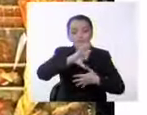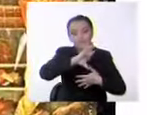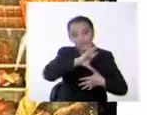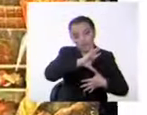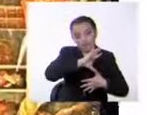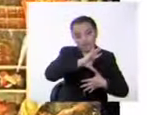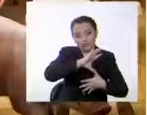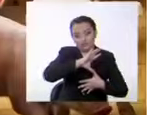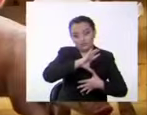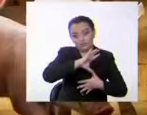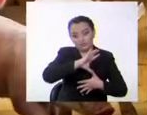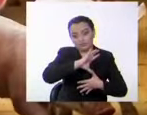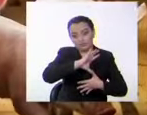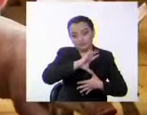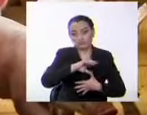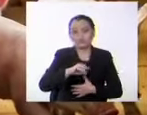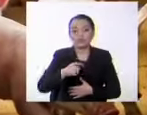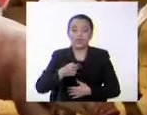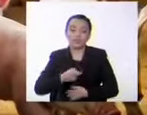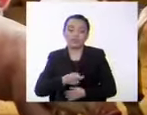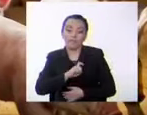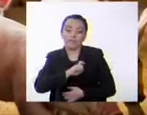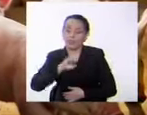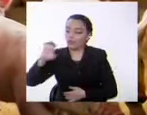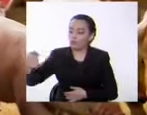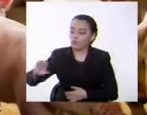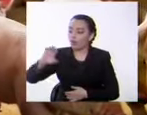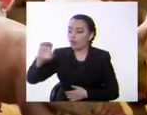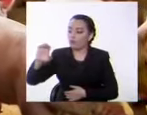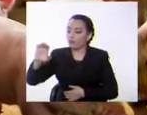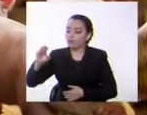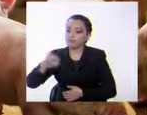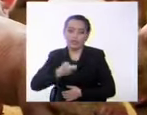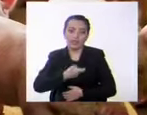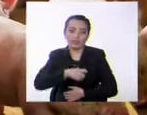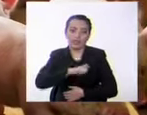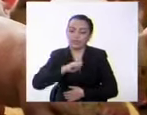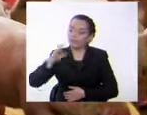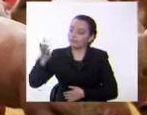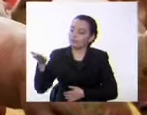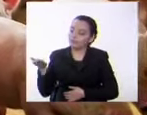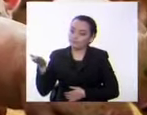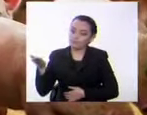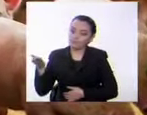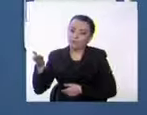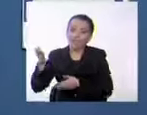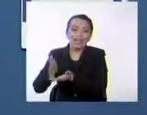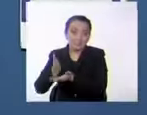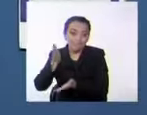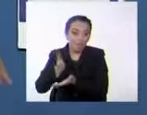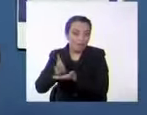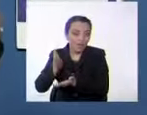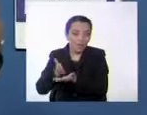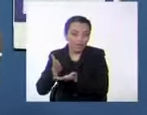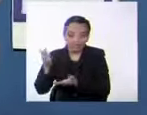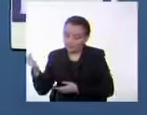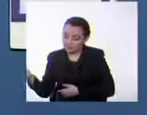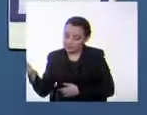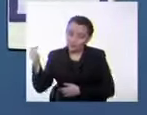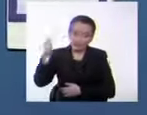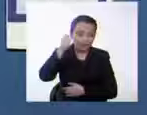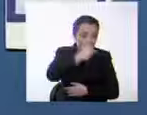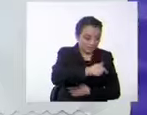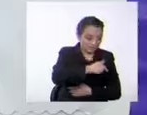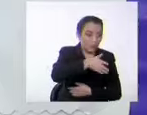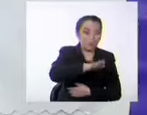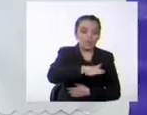de España hacia América, animales domesticados en este caso, para que pudiesen ser utilizados acá,